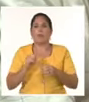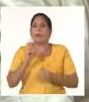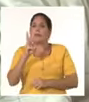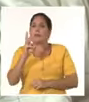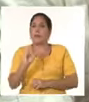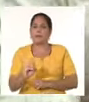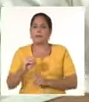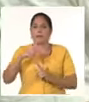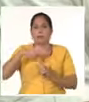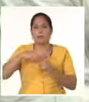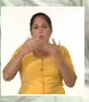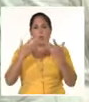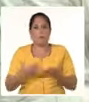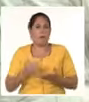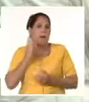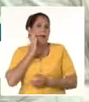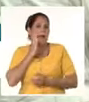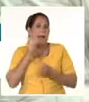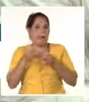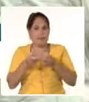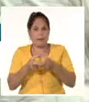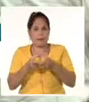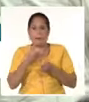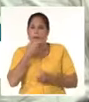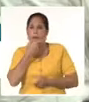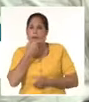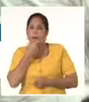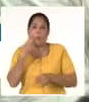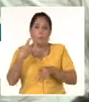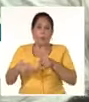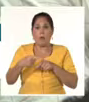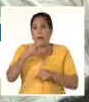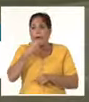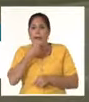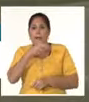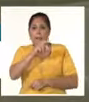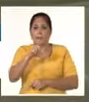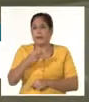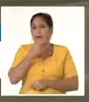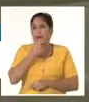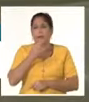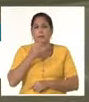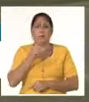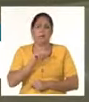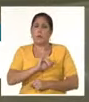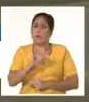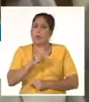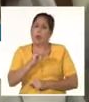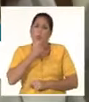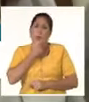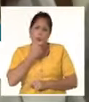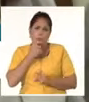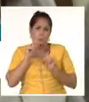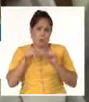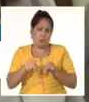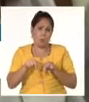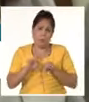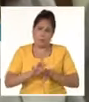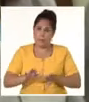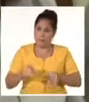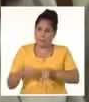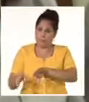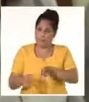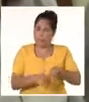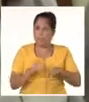de galletas de soda y las 20 toneladas de galleta dulce ya hay 26 toneladas producidas ya salen hoy nosotros estamos